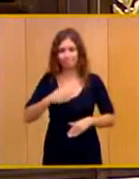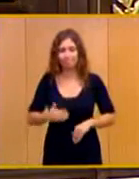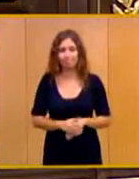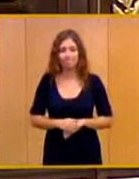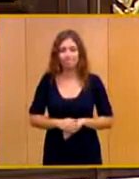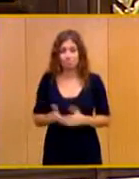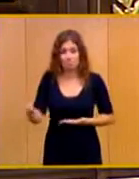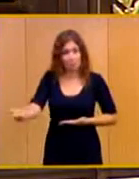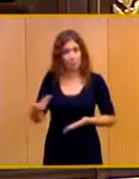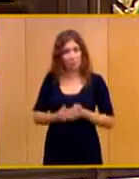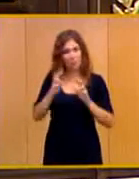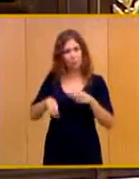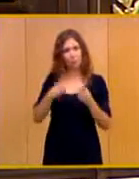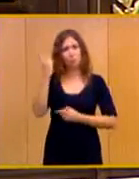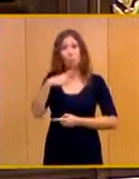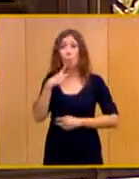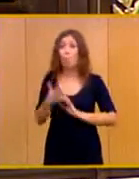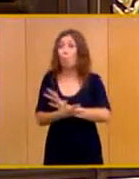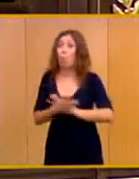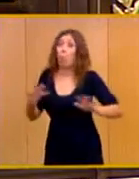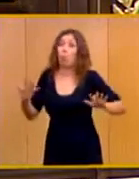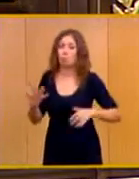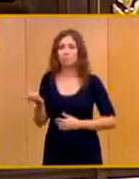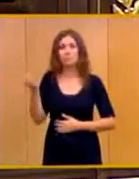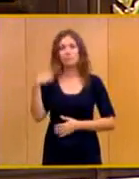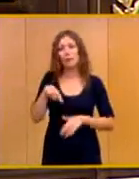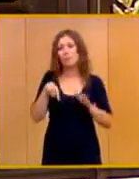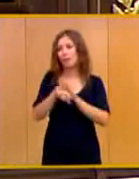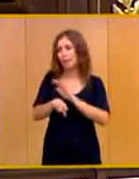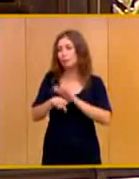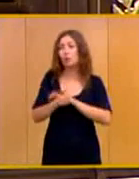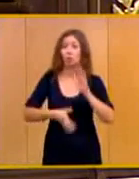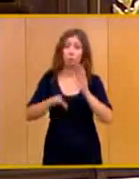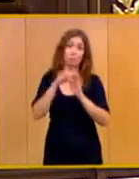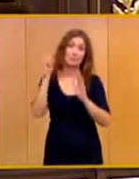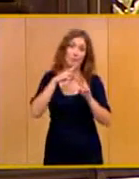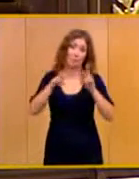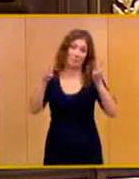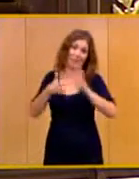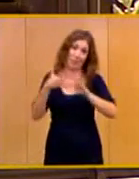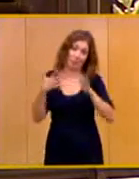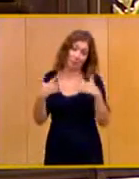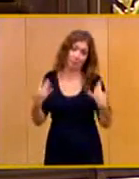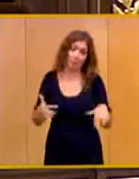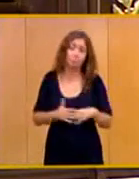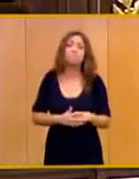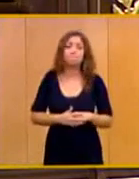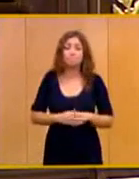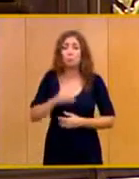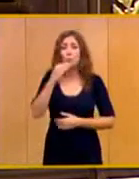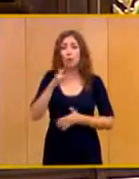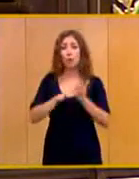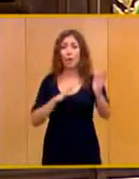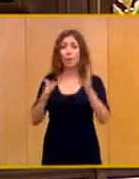es rápida, dado como es nuestro procedimiento de reforma constitucional, y sería muy eficaz para combatir la coyuntura de la crisis